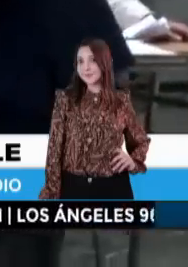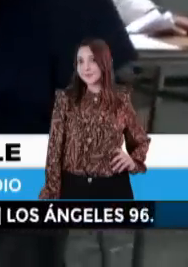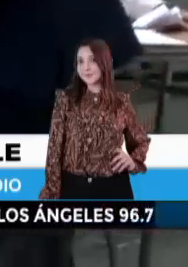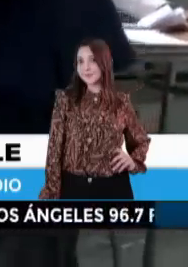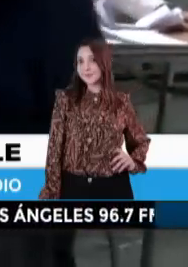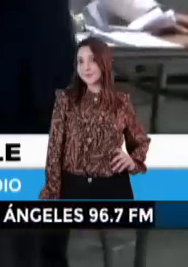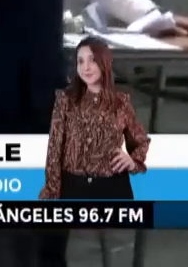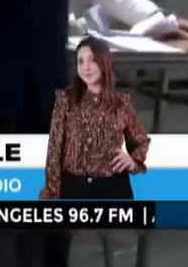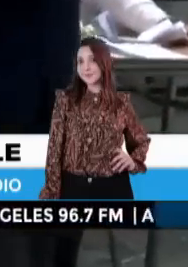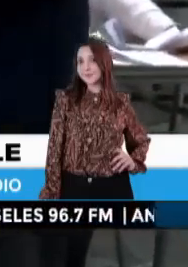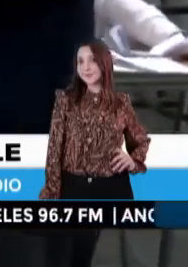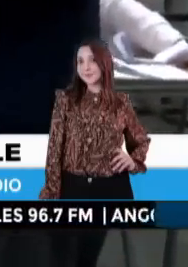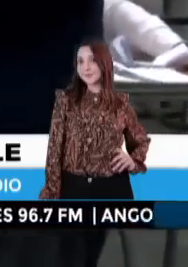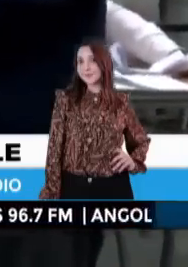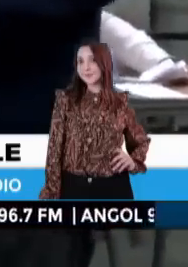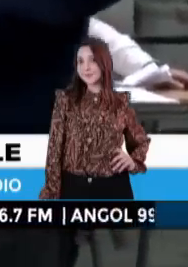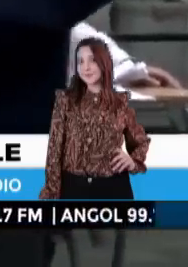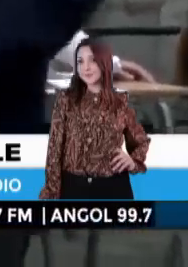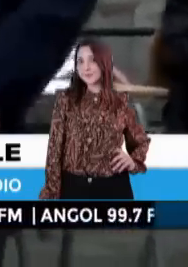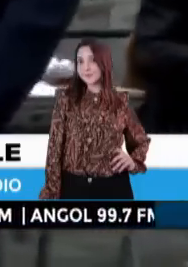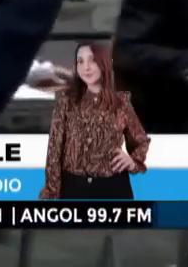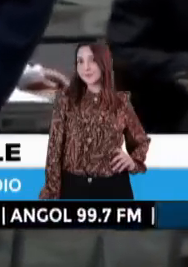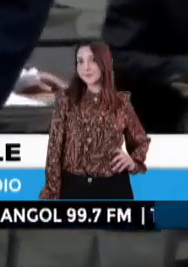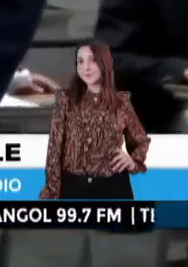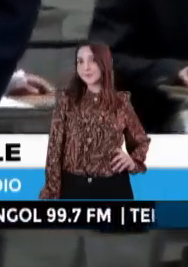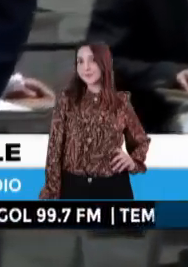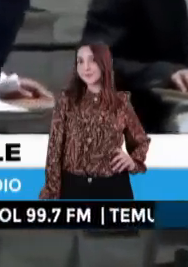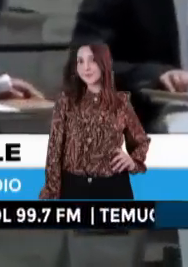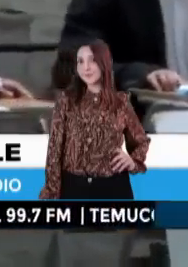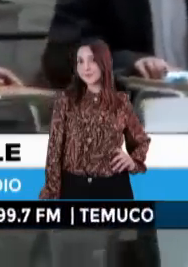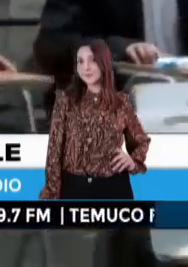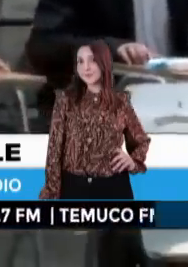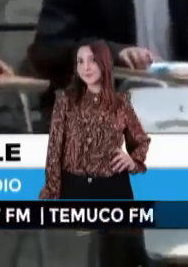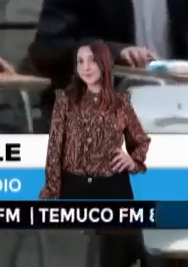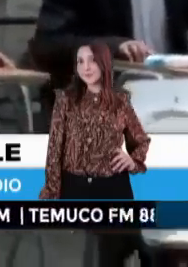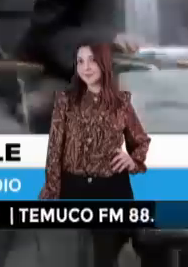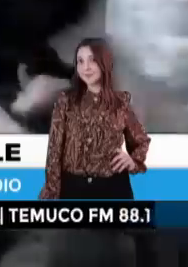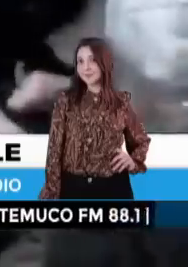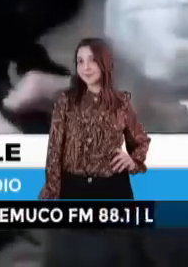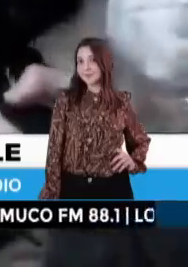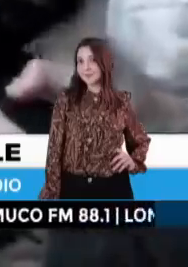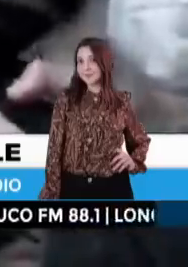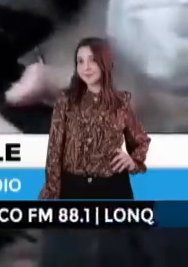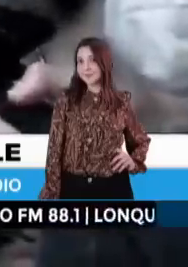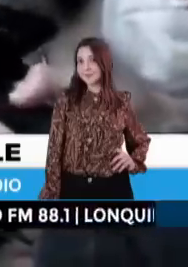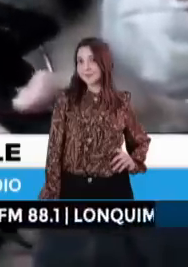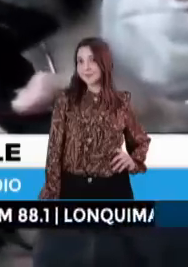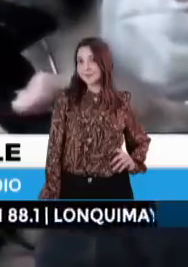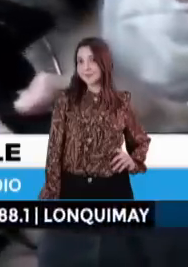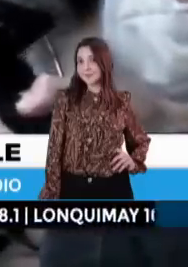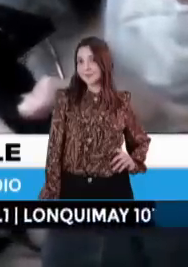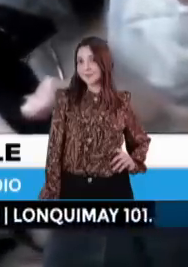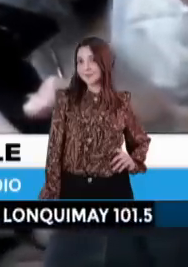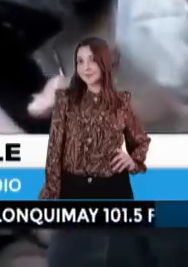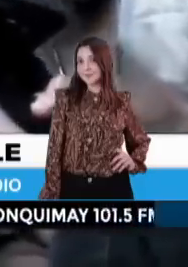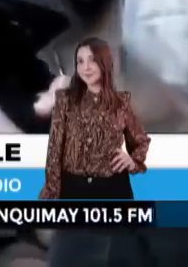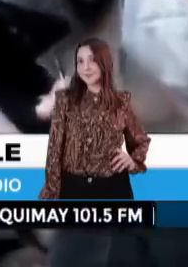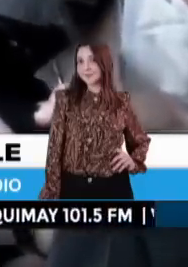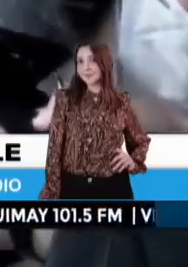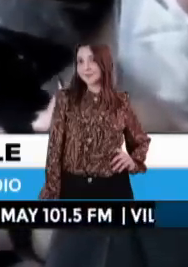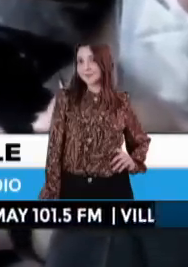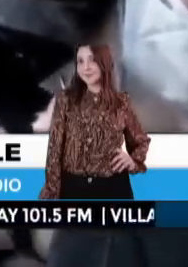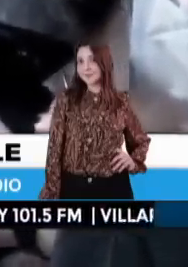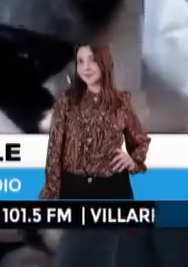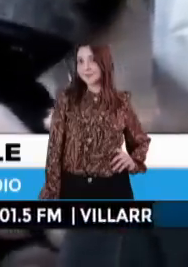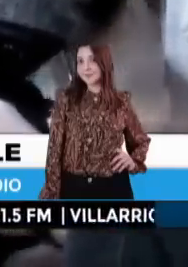el texto de la Constitución no es satisfactorio, que no logra el propósito unitario y que habrá que seguir un proceso después de que se